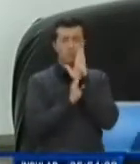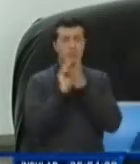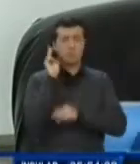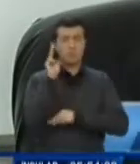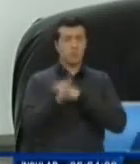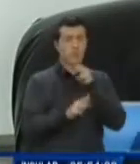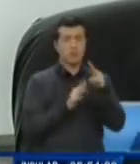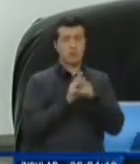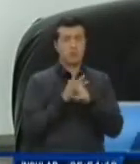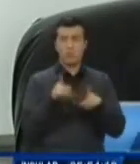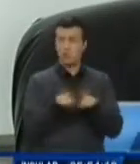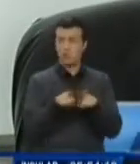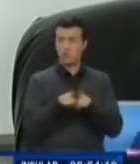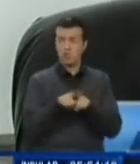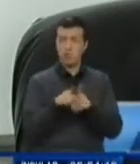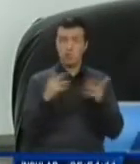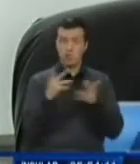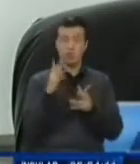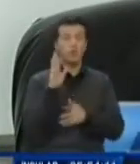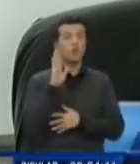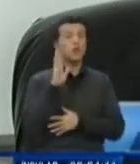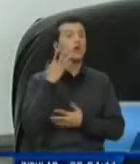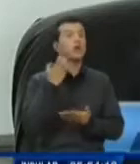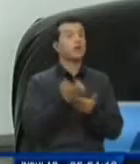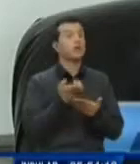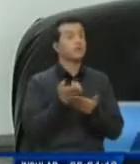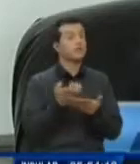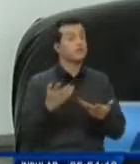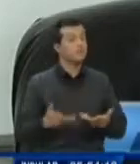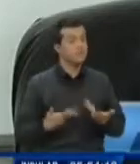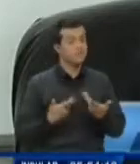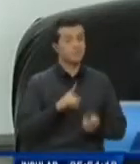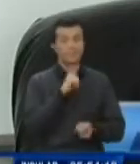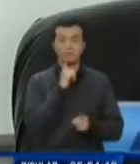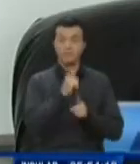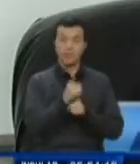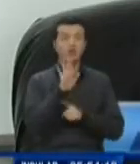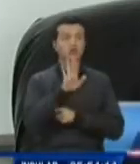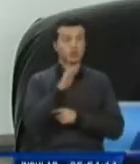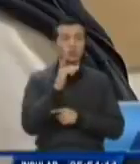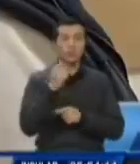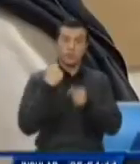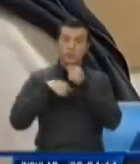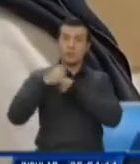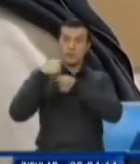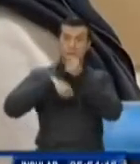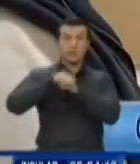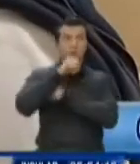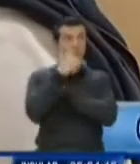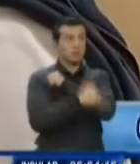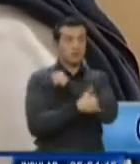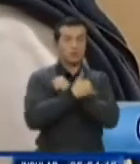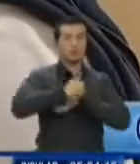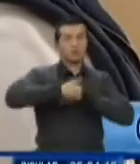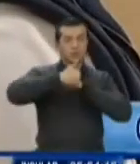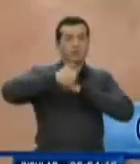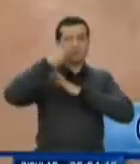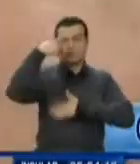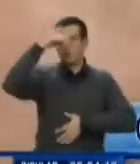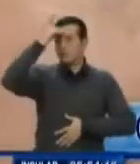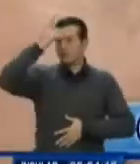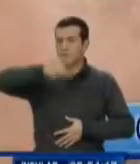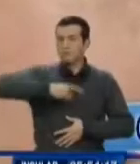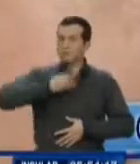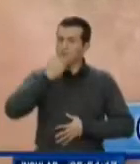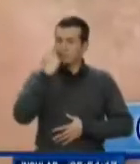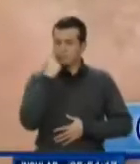tampoco está empujando. Su economía depende de la situación de sus exportaciones. Las autoridades han tomado algunas medidas para